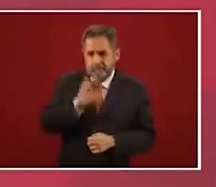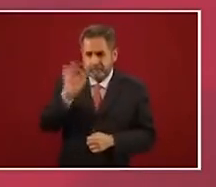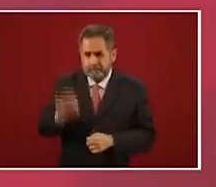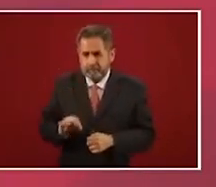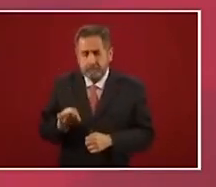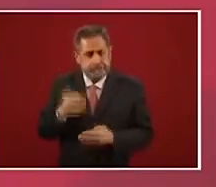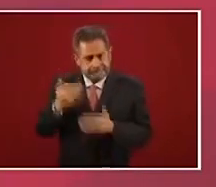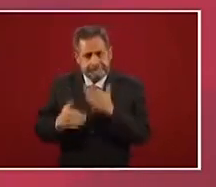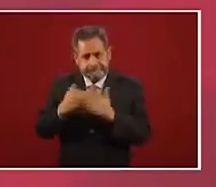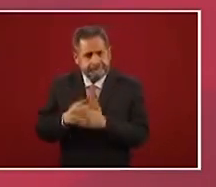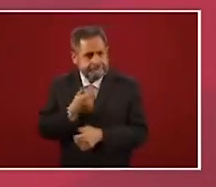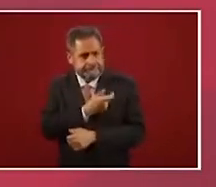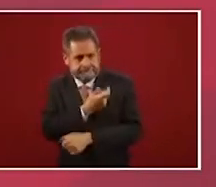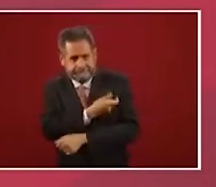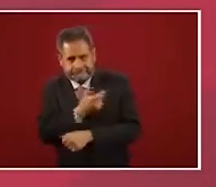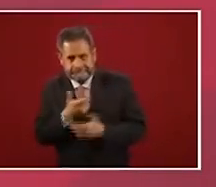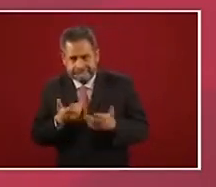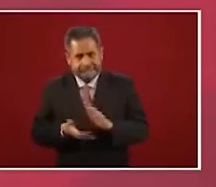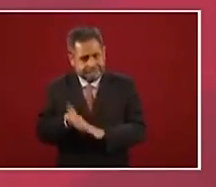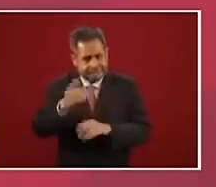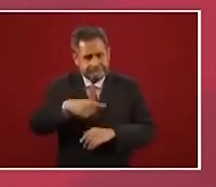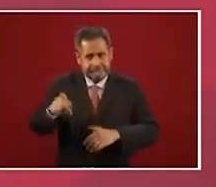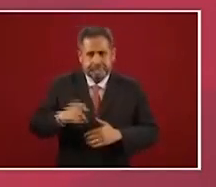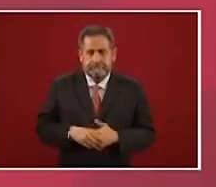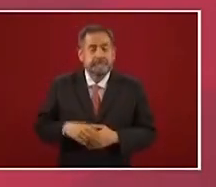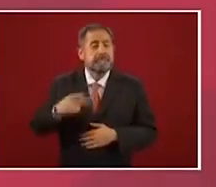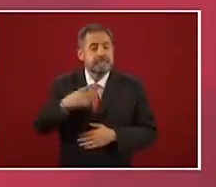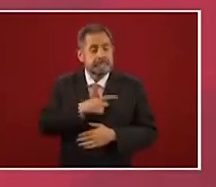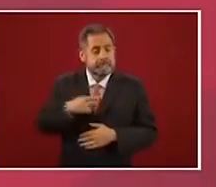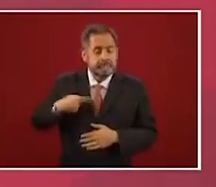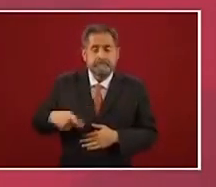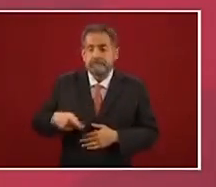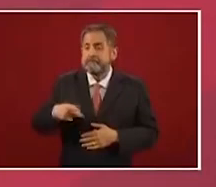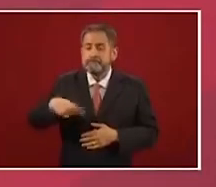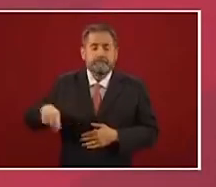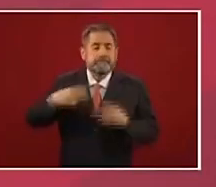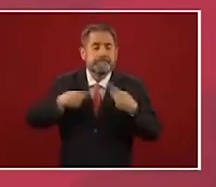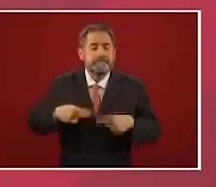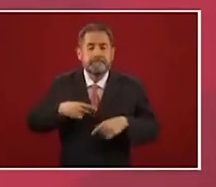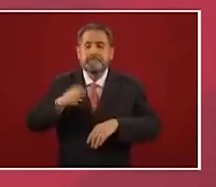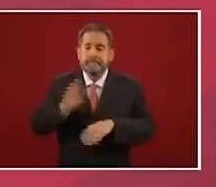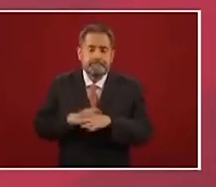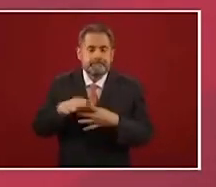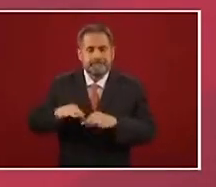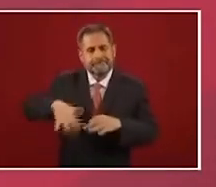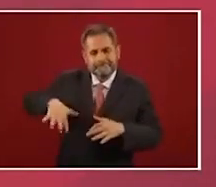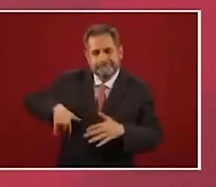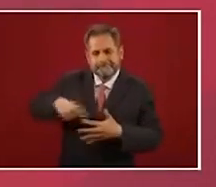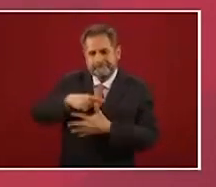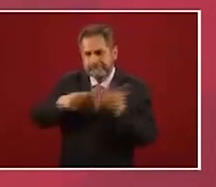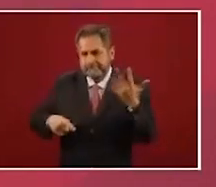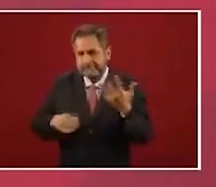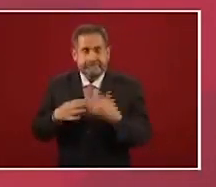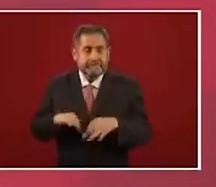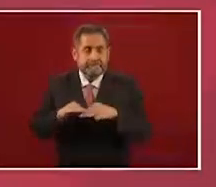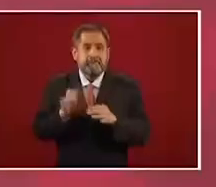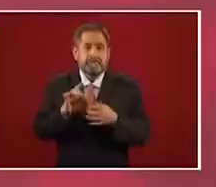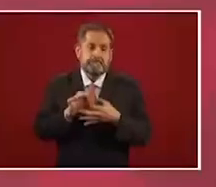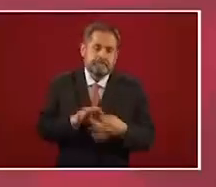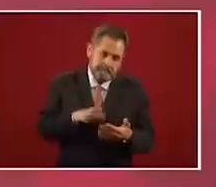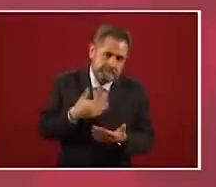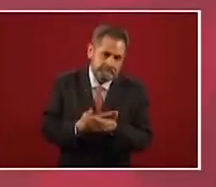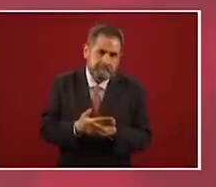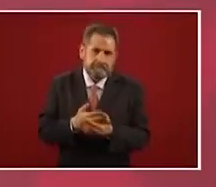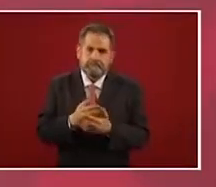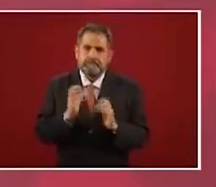de las vacunas y, como hemos dicho, las personas que deben vacunarse son las personas que he mencionado que son más propensas a